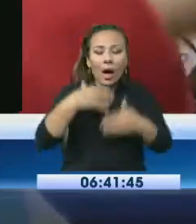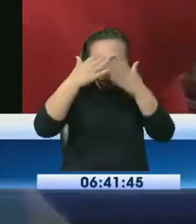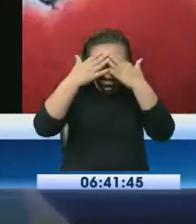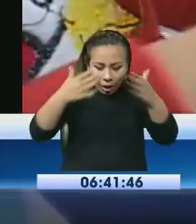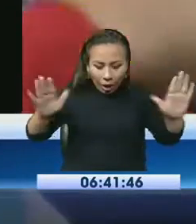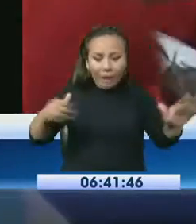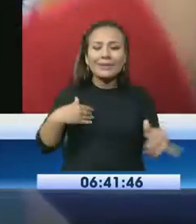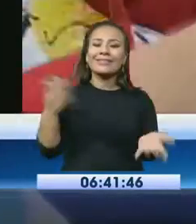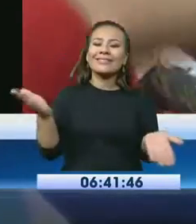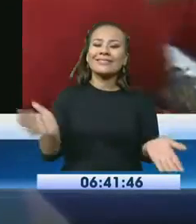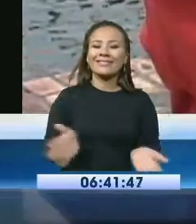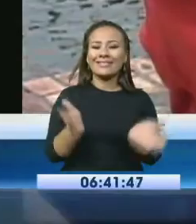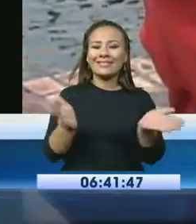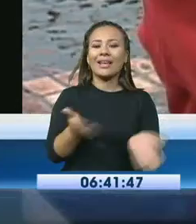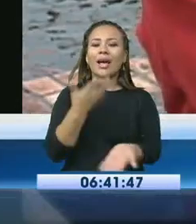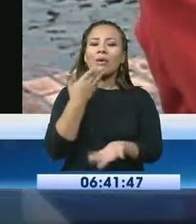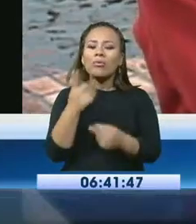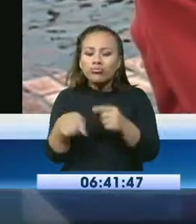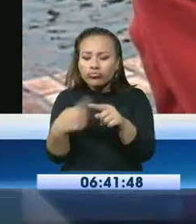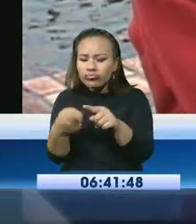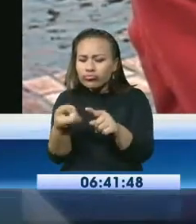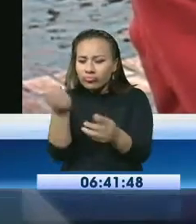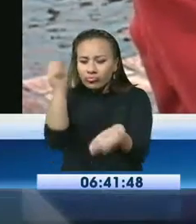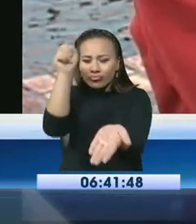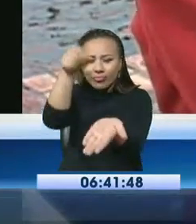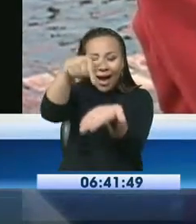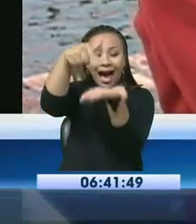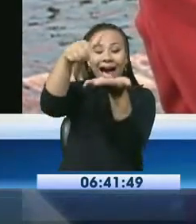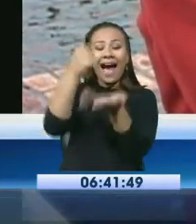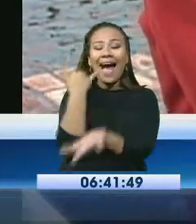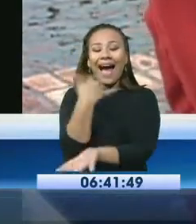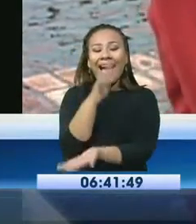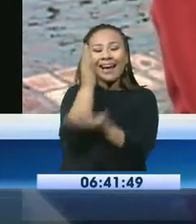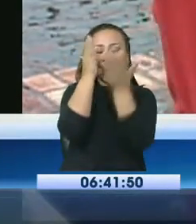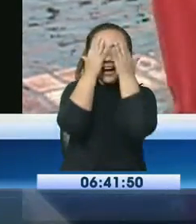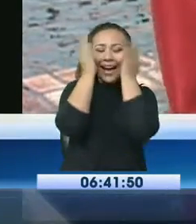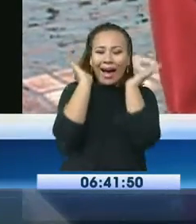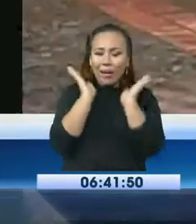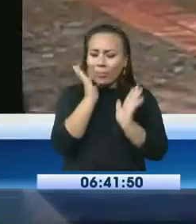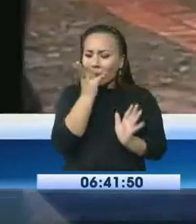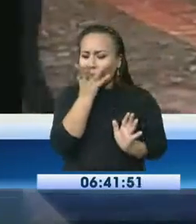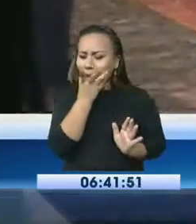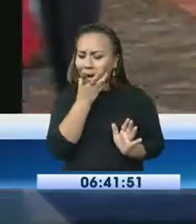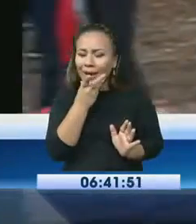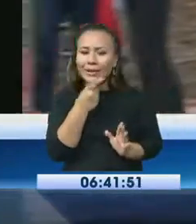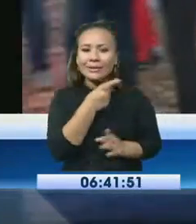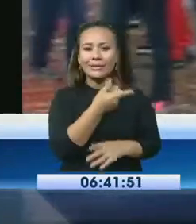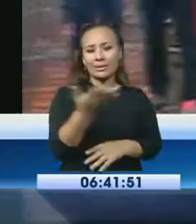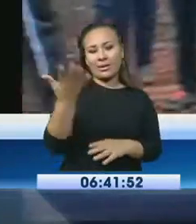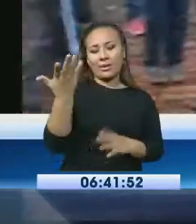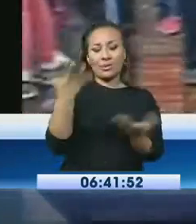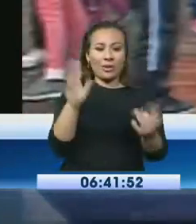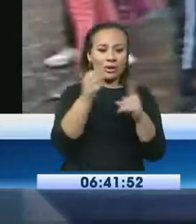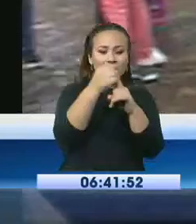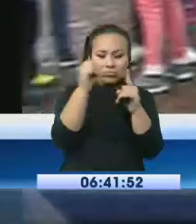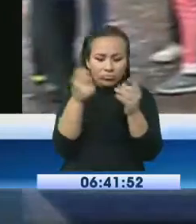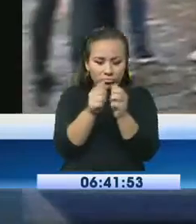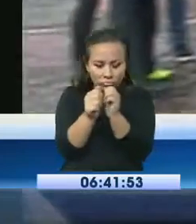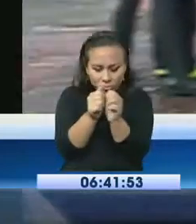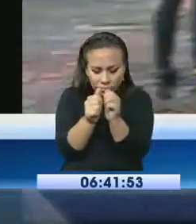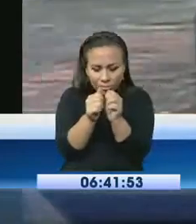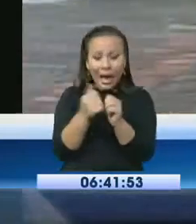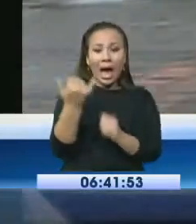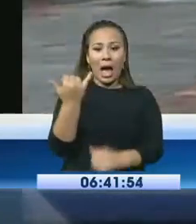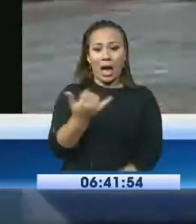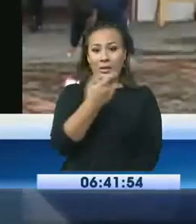una vez que encuentran como un simple objeto puede guardar tanto encanto es que al no haber desarrollo tecnológico la imaginación era la herramienta